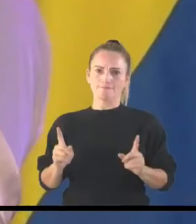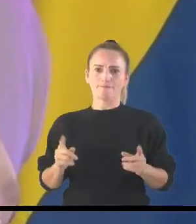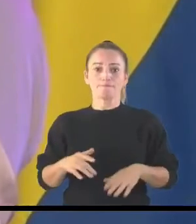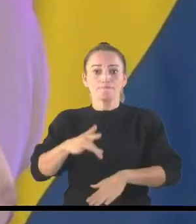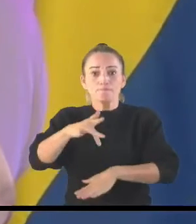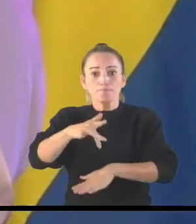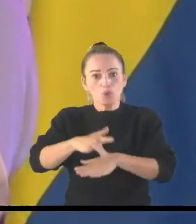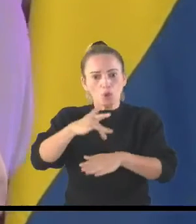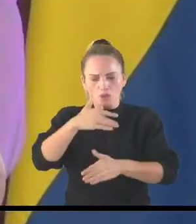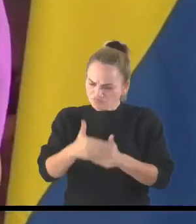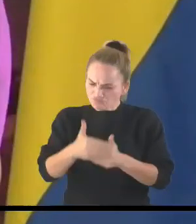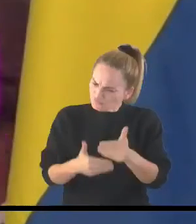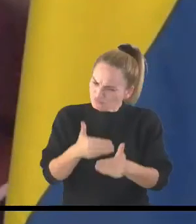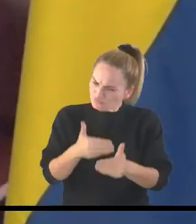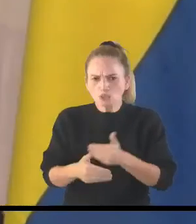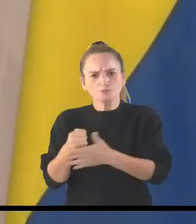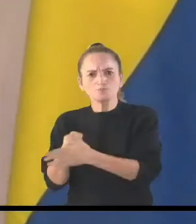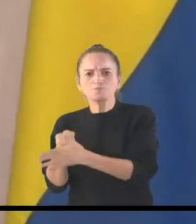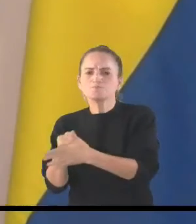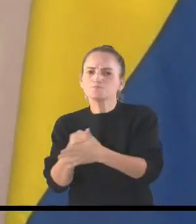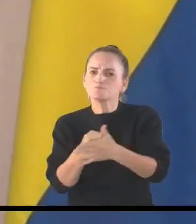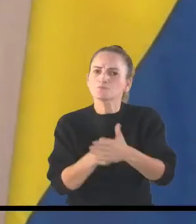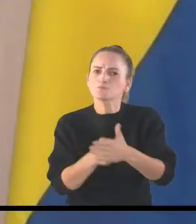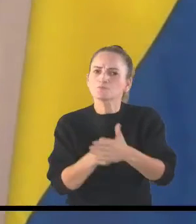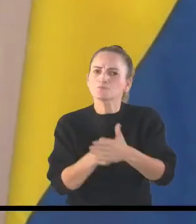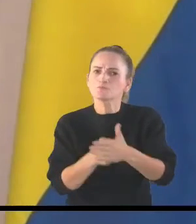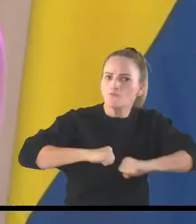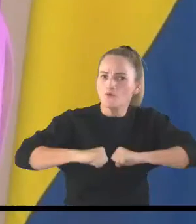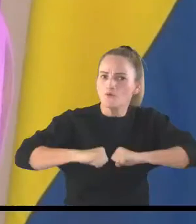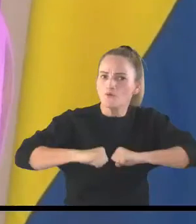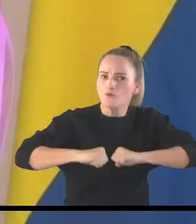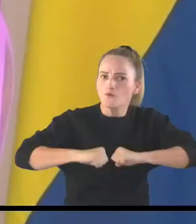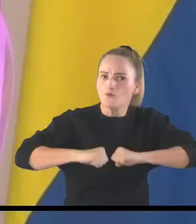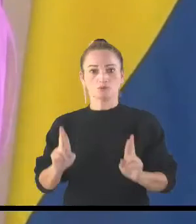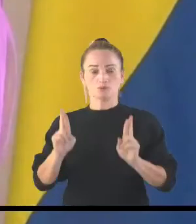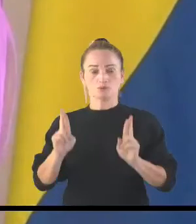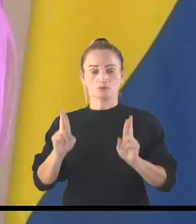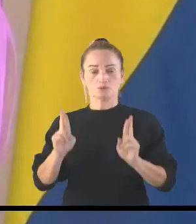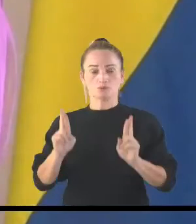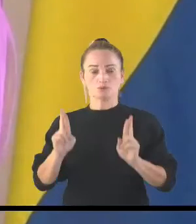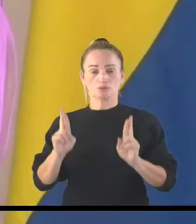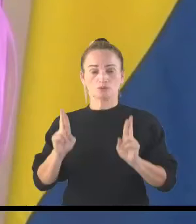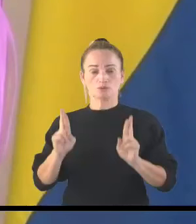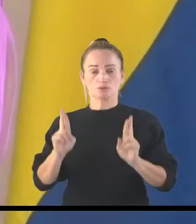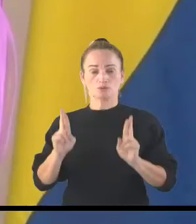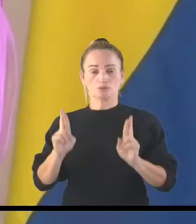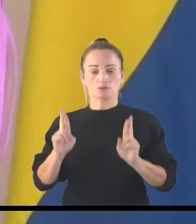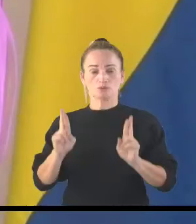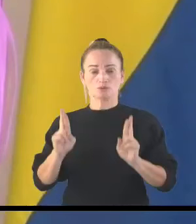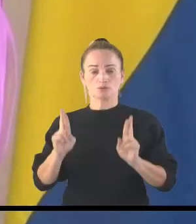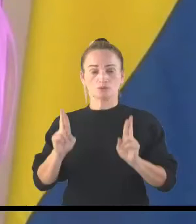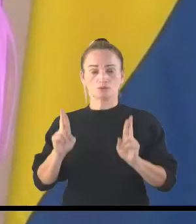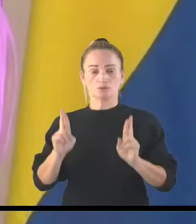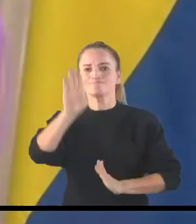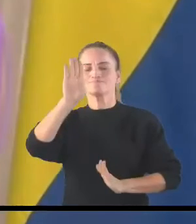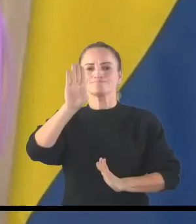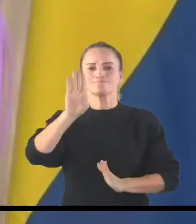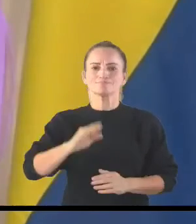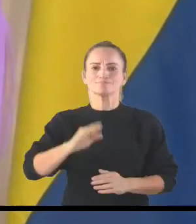nos toca seguirlo haciendo y que esperamos podamos avanzar mucho